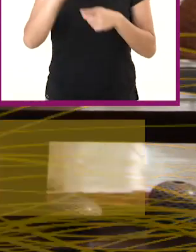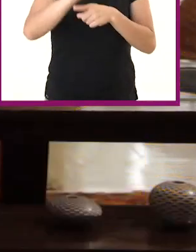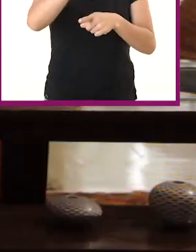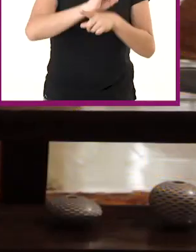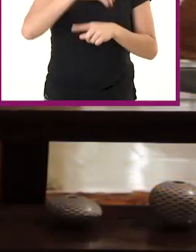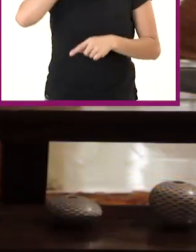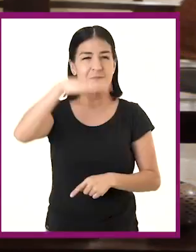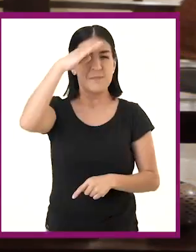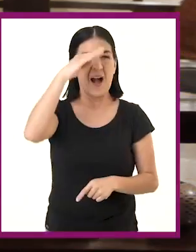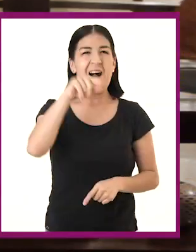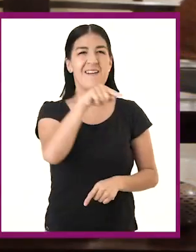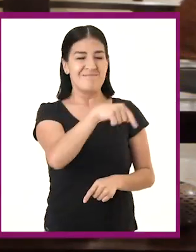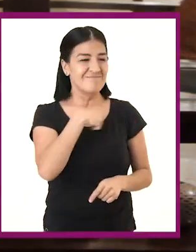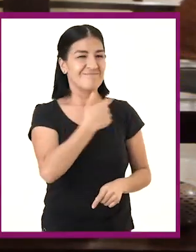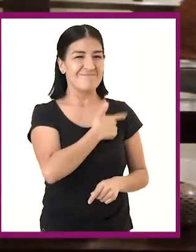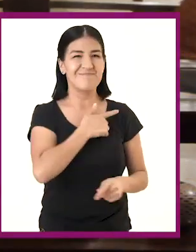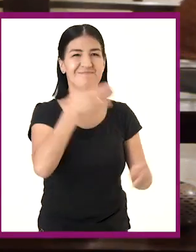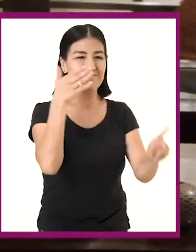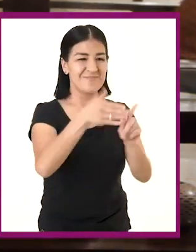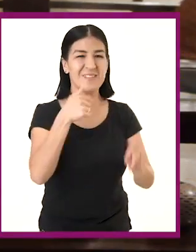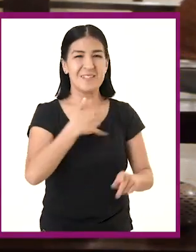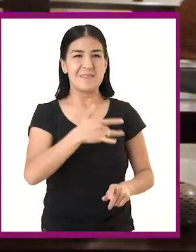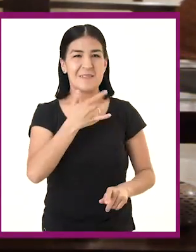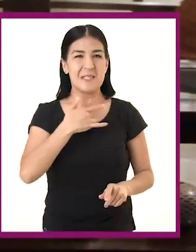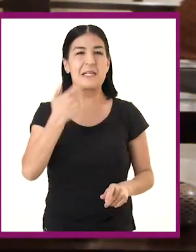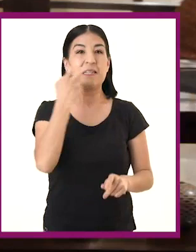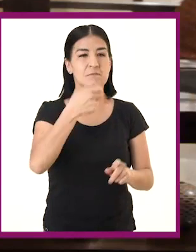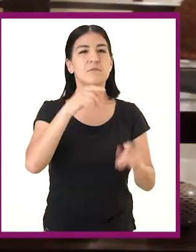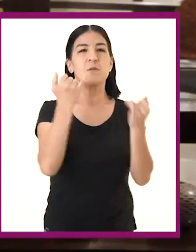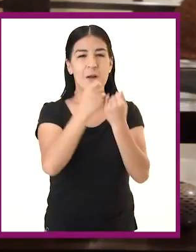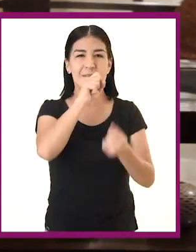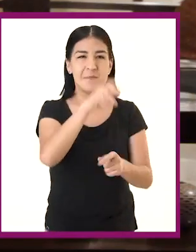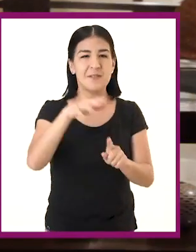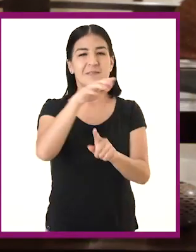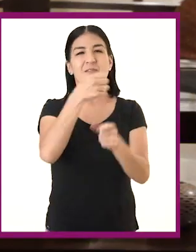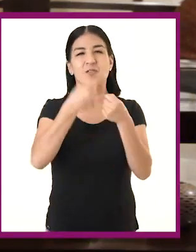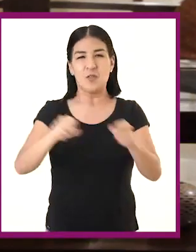Entonces yo sabía que era por ahí y también me interesaba mucho la sociología.